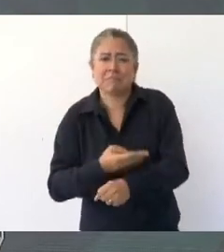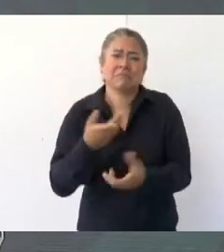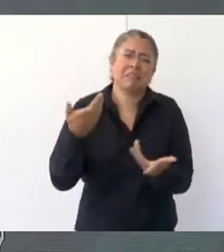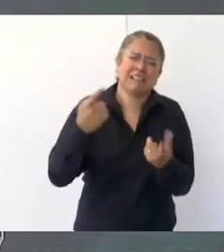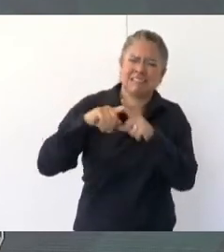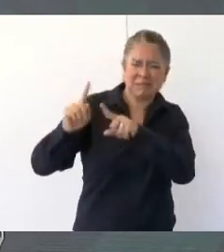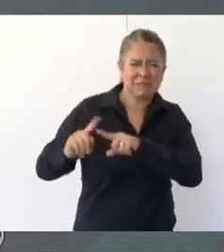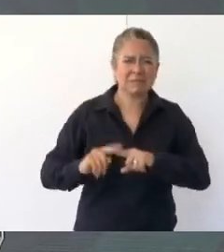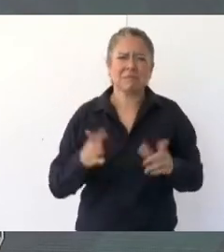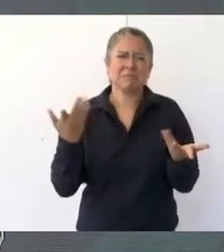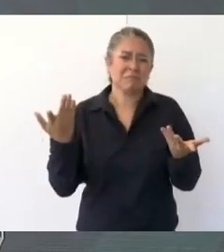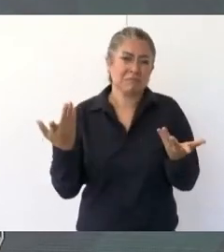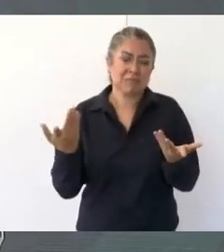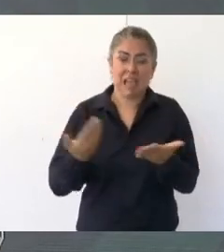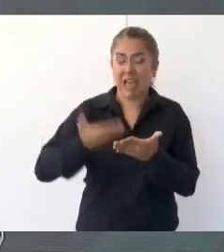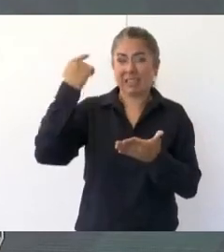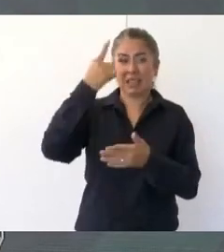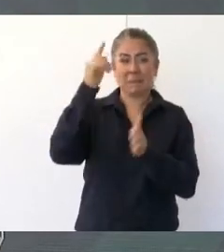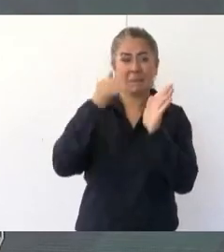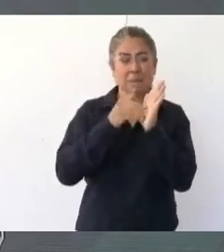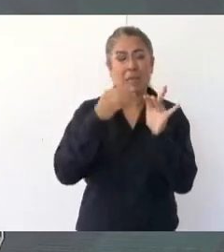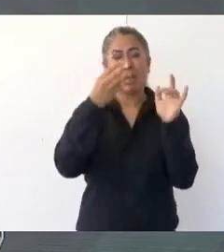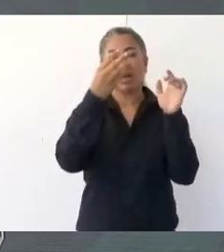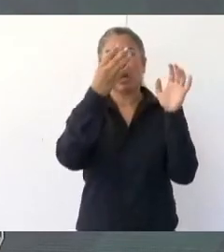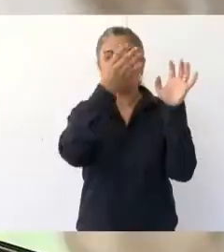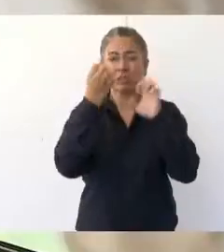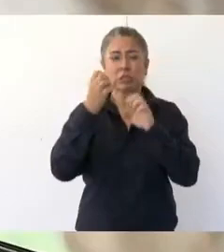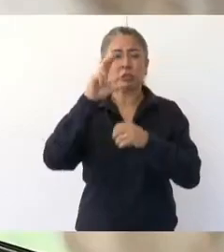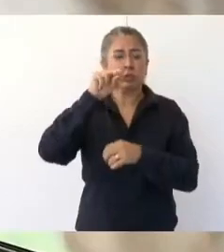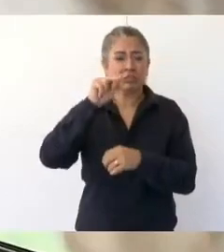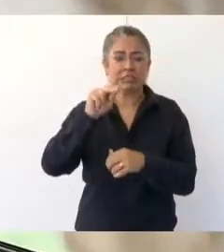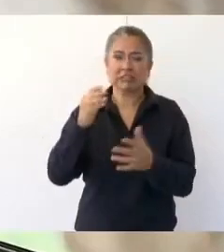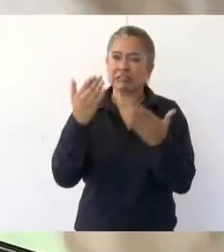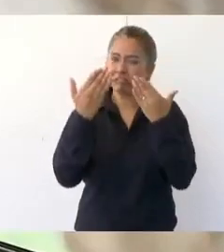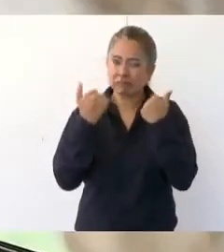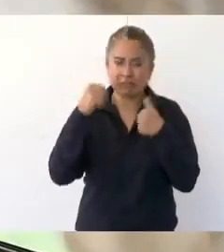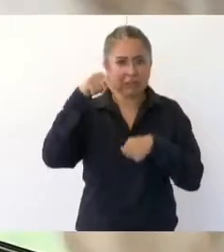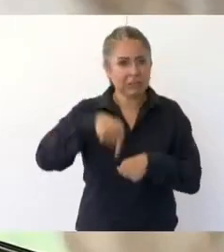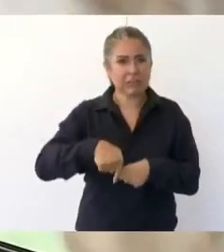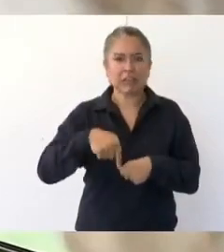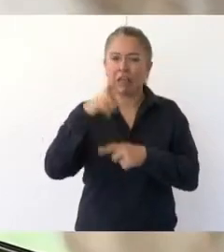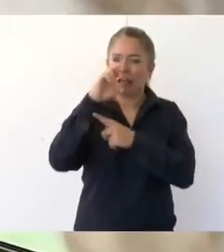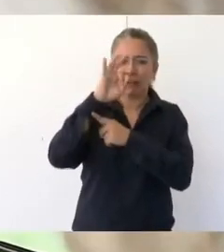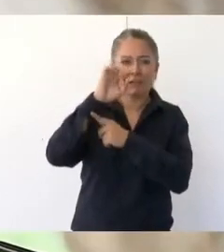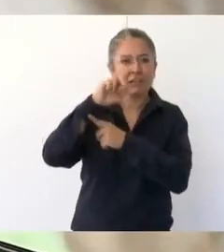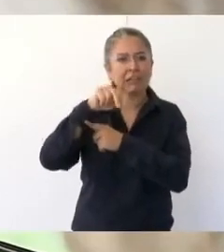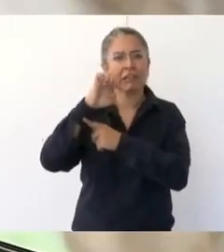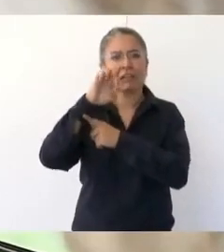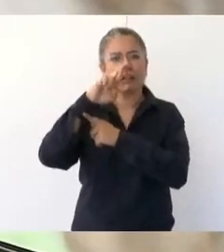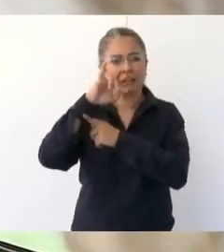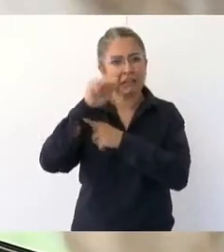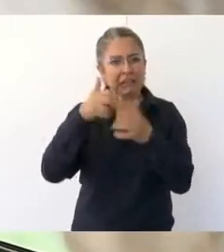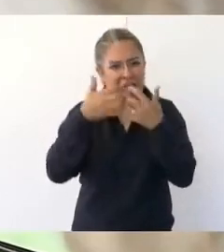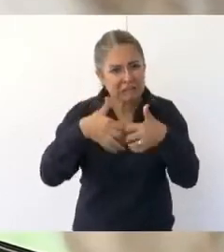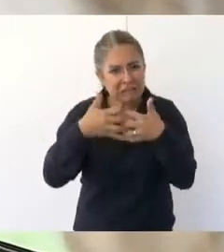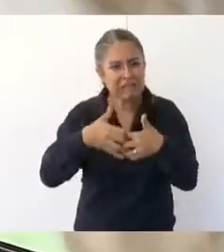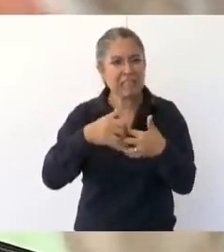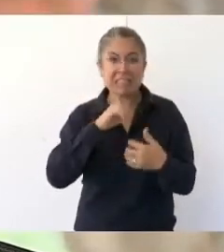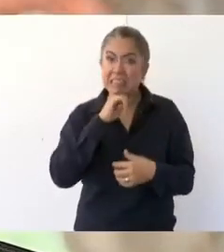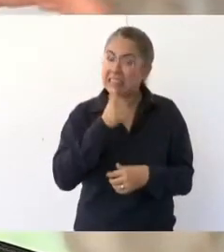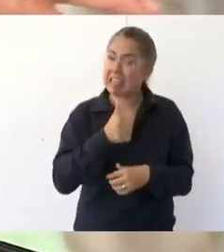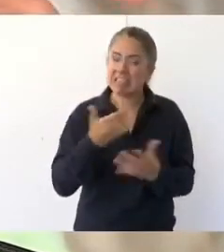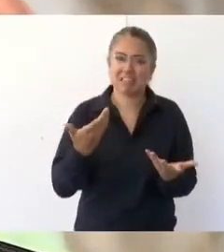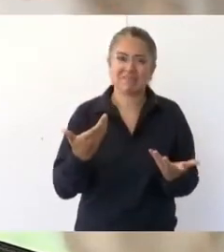1980 no se construía una refinería en el país, más de 40 años. Y